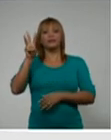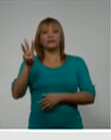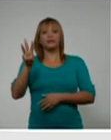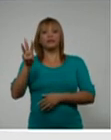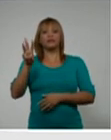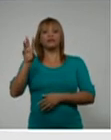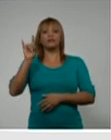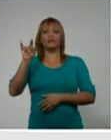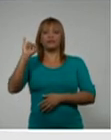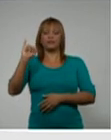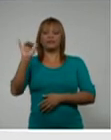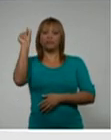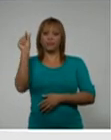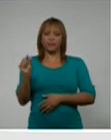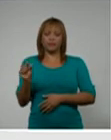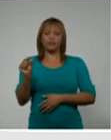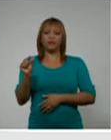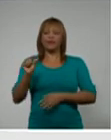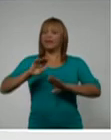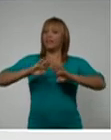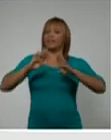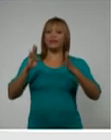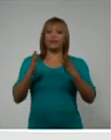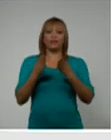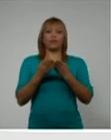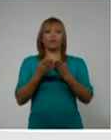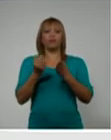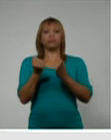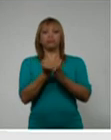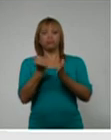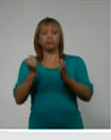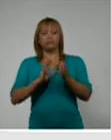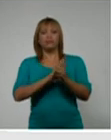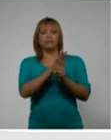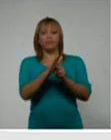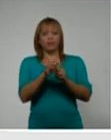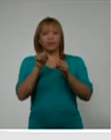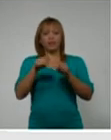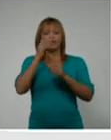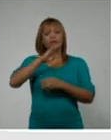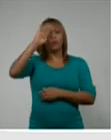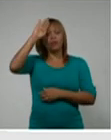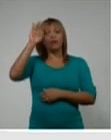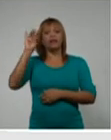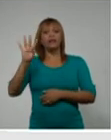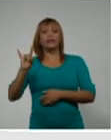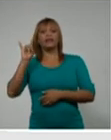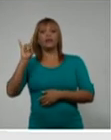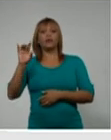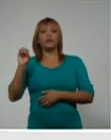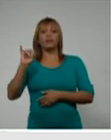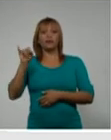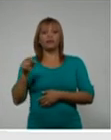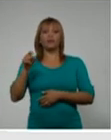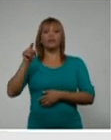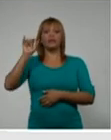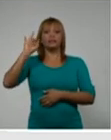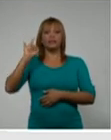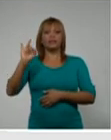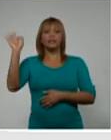3.396 personas de todos los diagnosticados en Cuba, el 90,7%, que